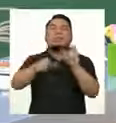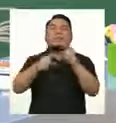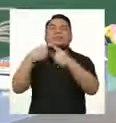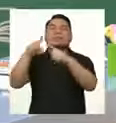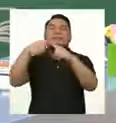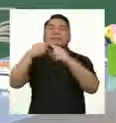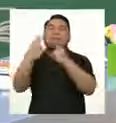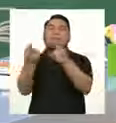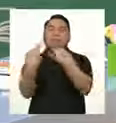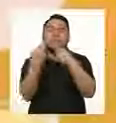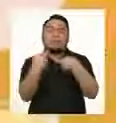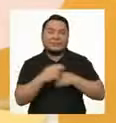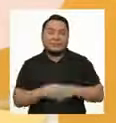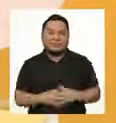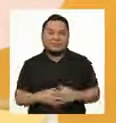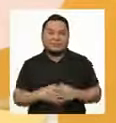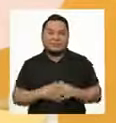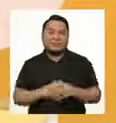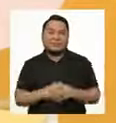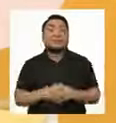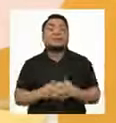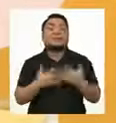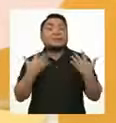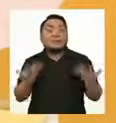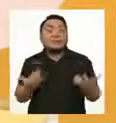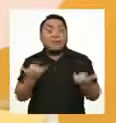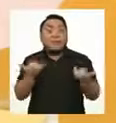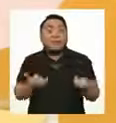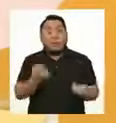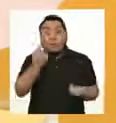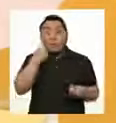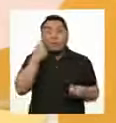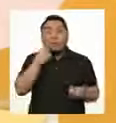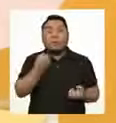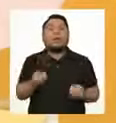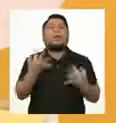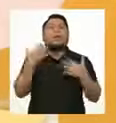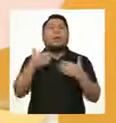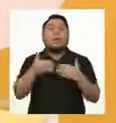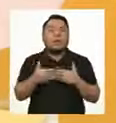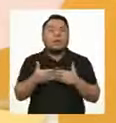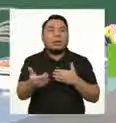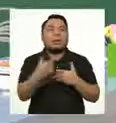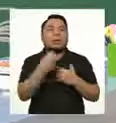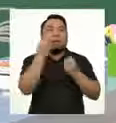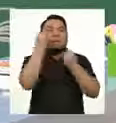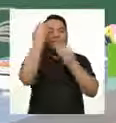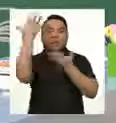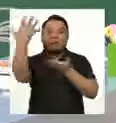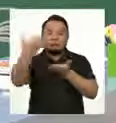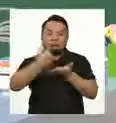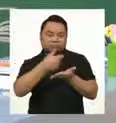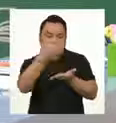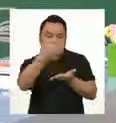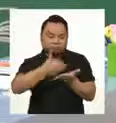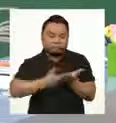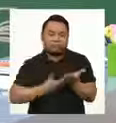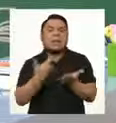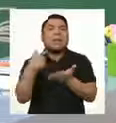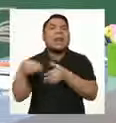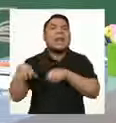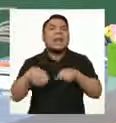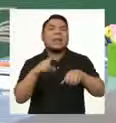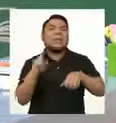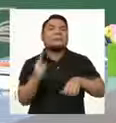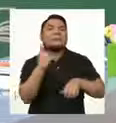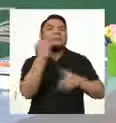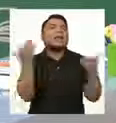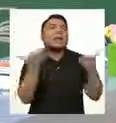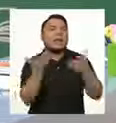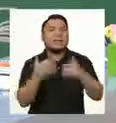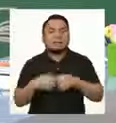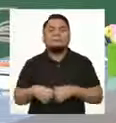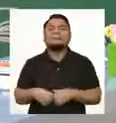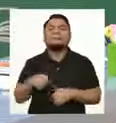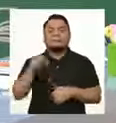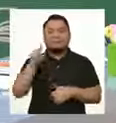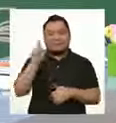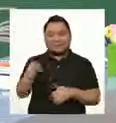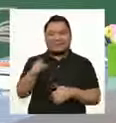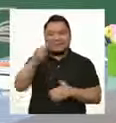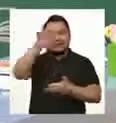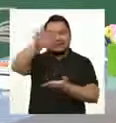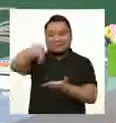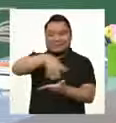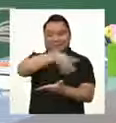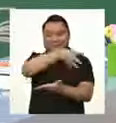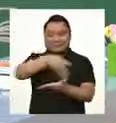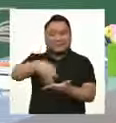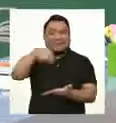variables cualitativas. Y para conocer la frecuencia de cada dato, lo primero que hacemos es elaborar las